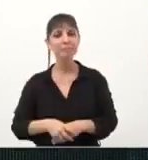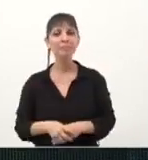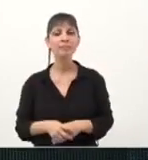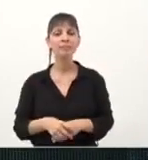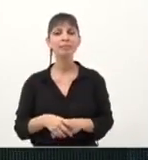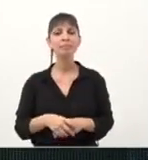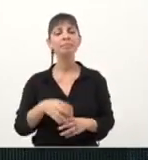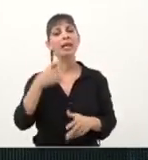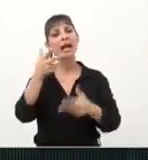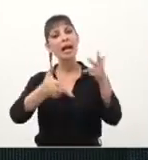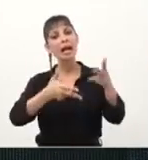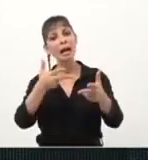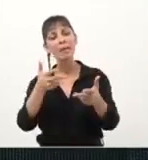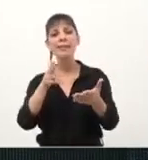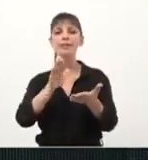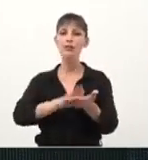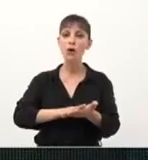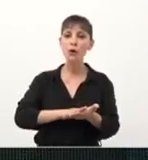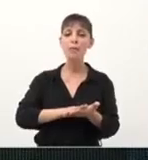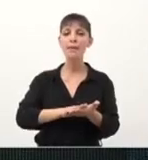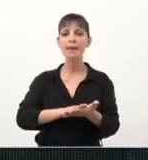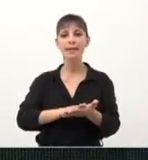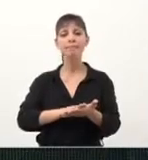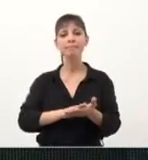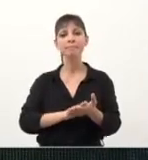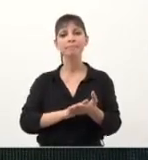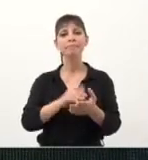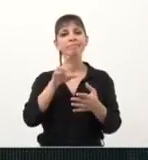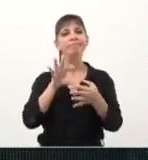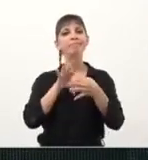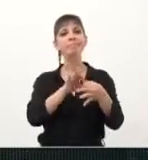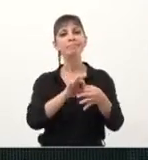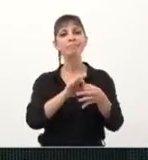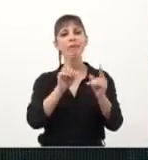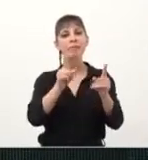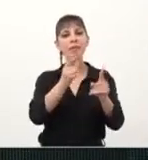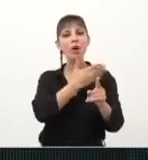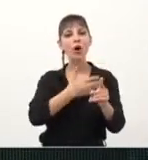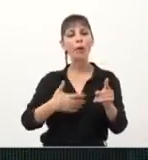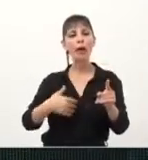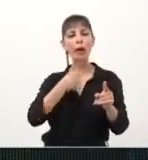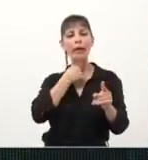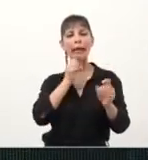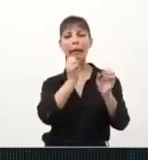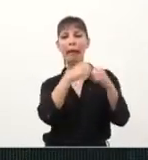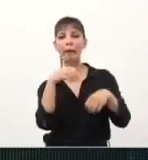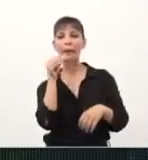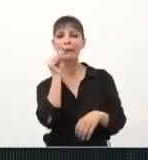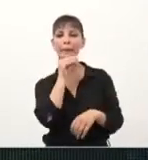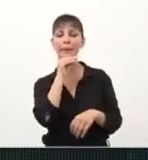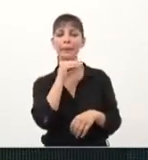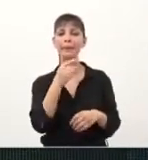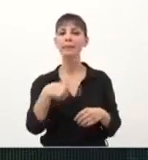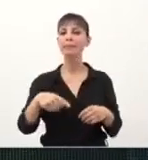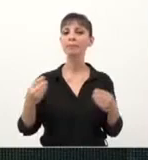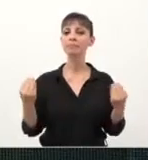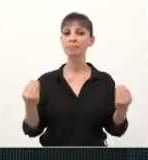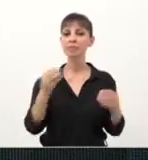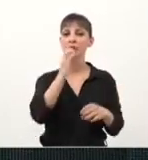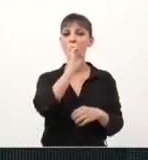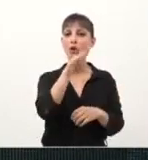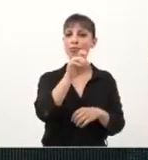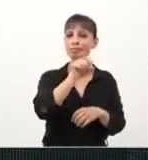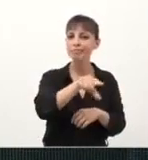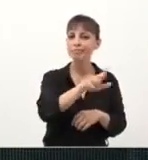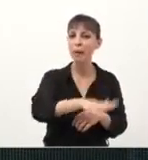de eso que tiene que ver con lo que el gobierno quiere que no veas. Los clubes de barrio. Los clubes de